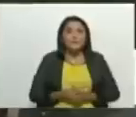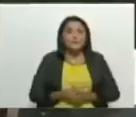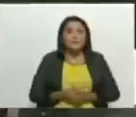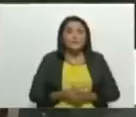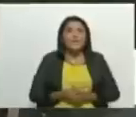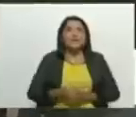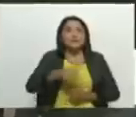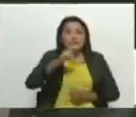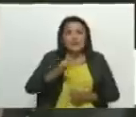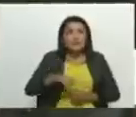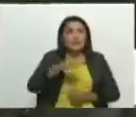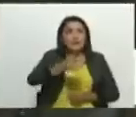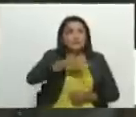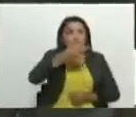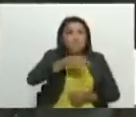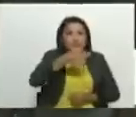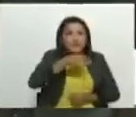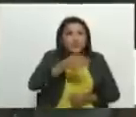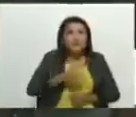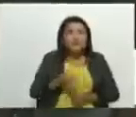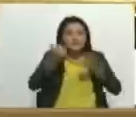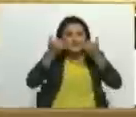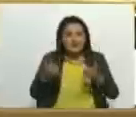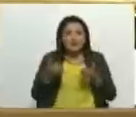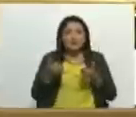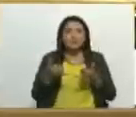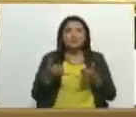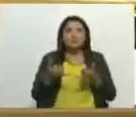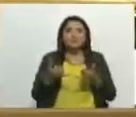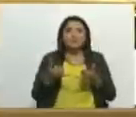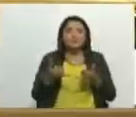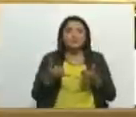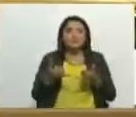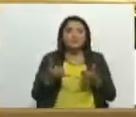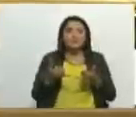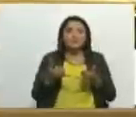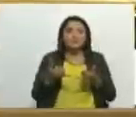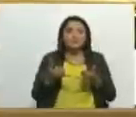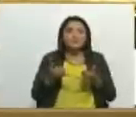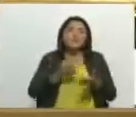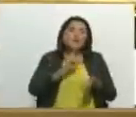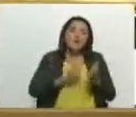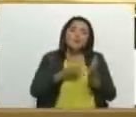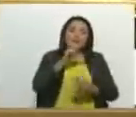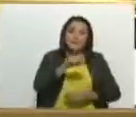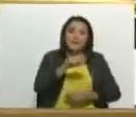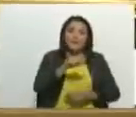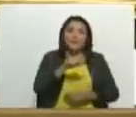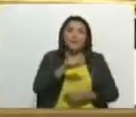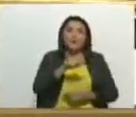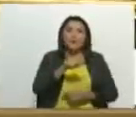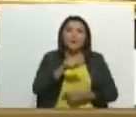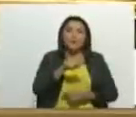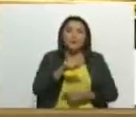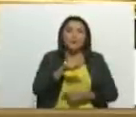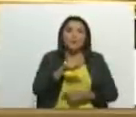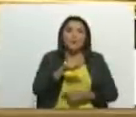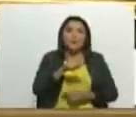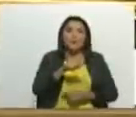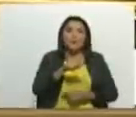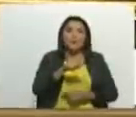instruye para que de inmediato se proceda al cumplimiento de